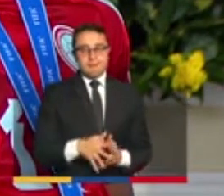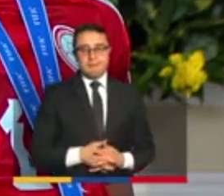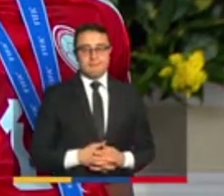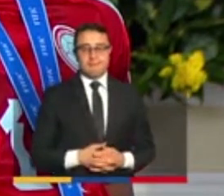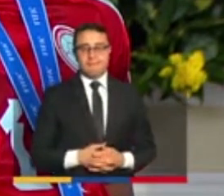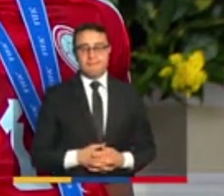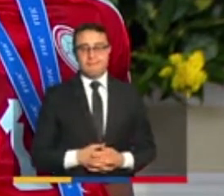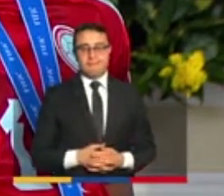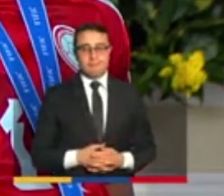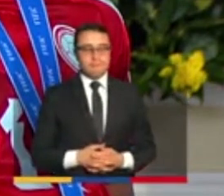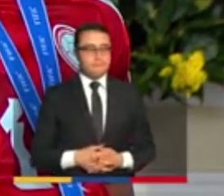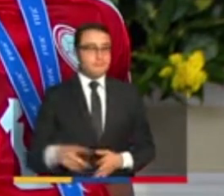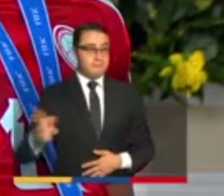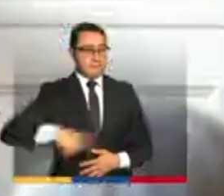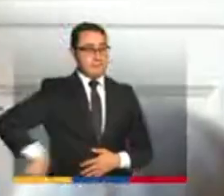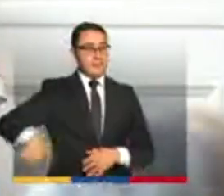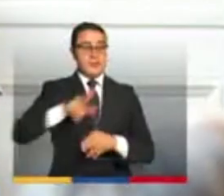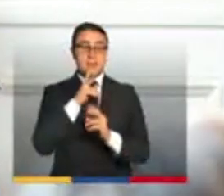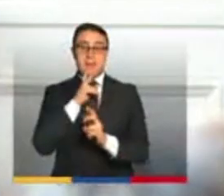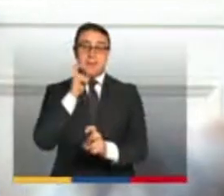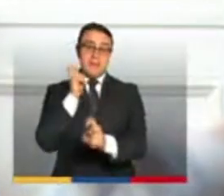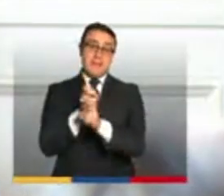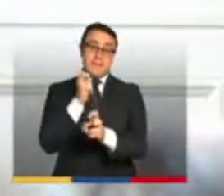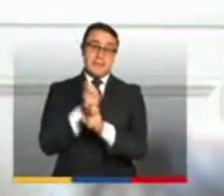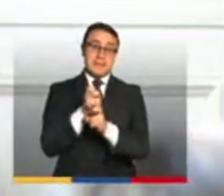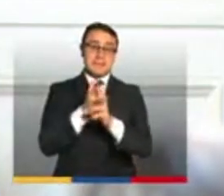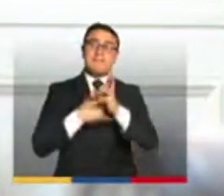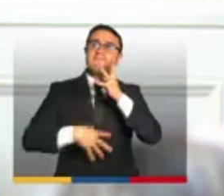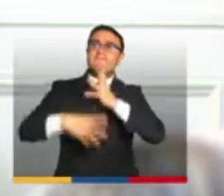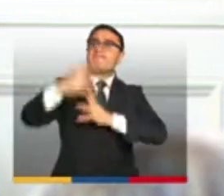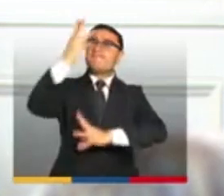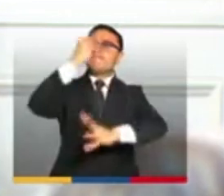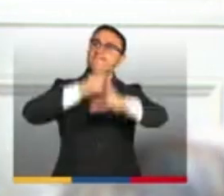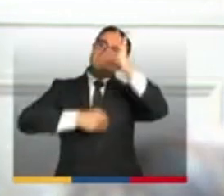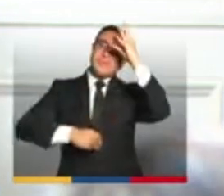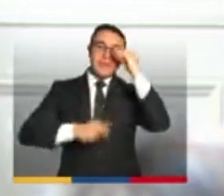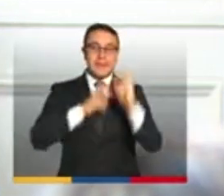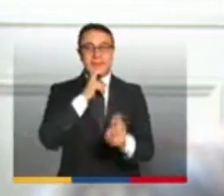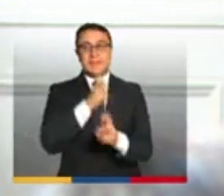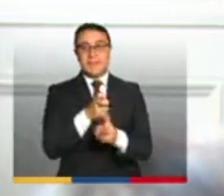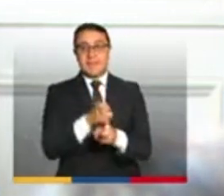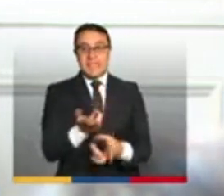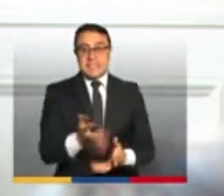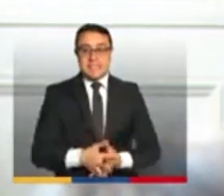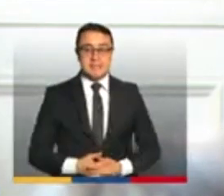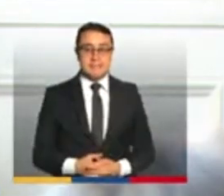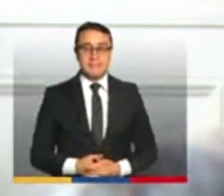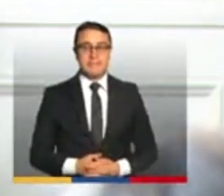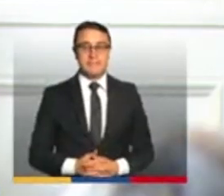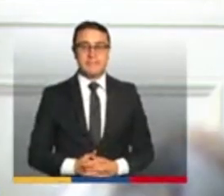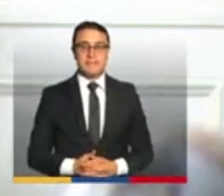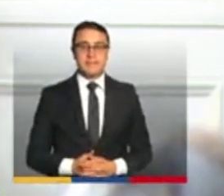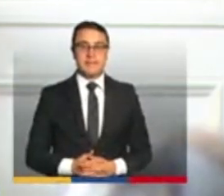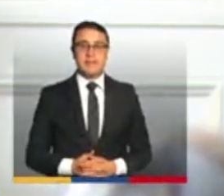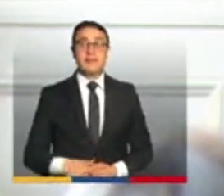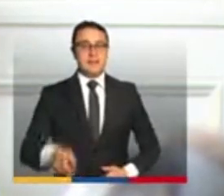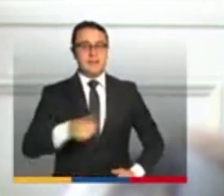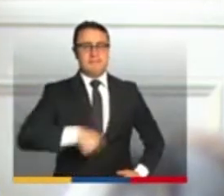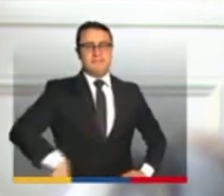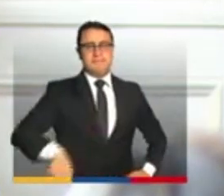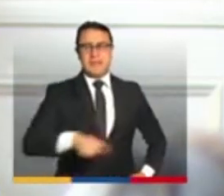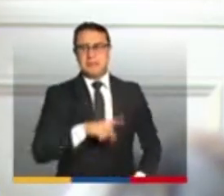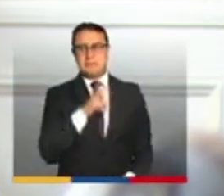muchísima dificultad en aprender y tendrán muchísima dificultad en no caer